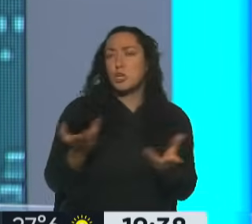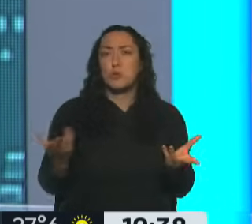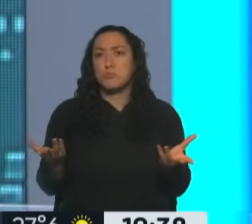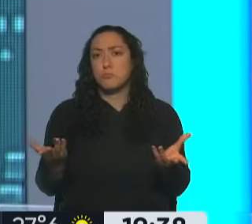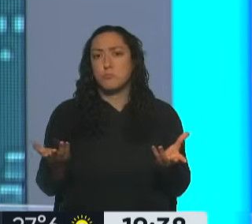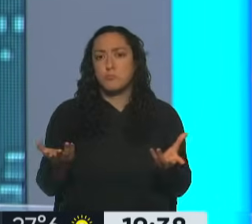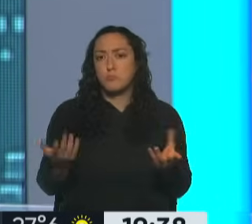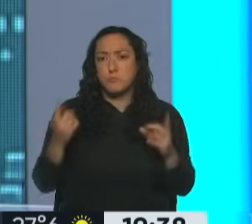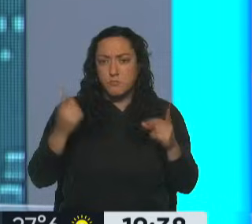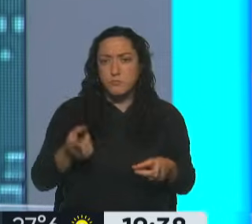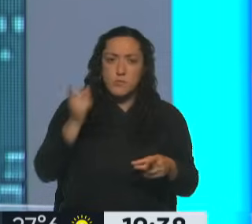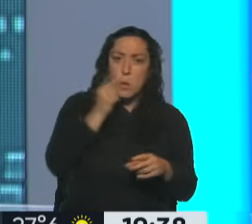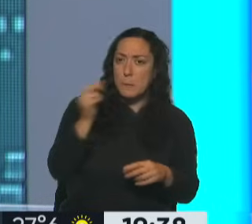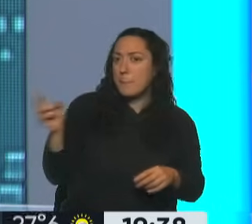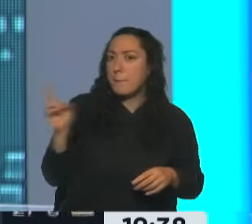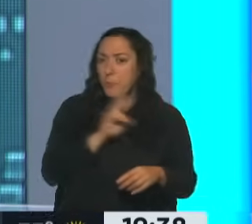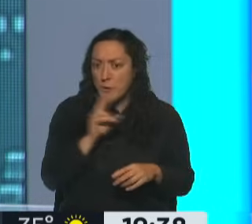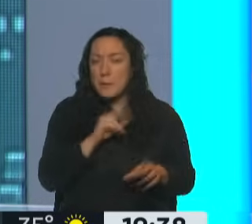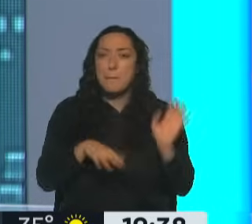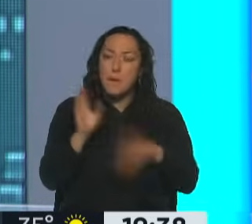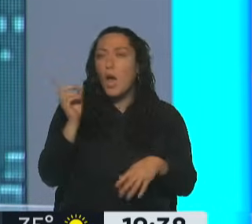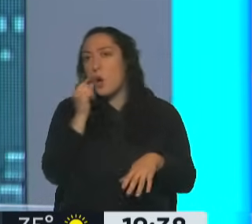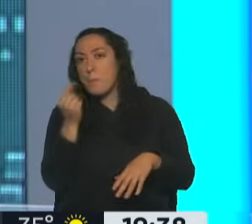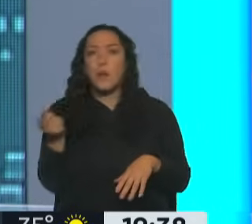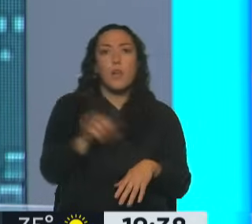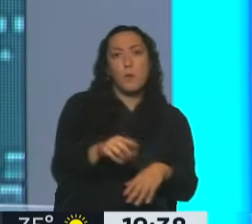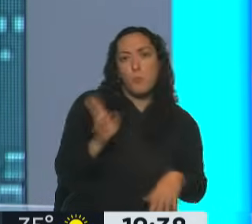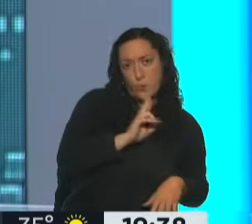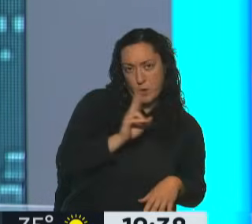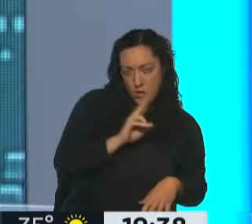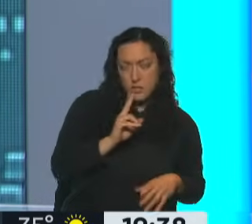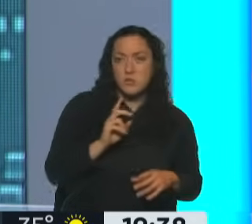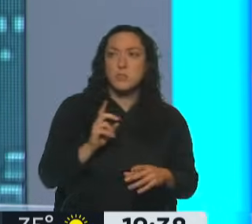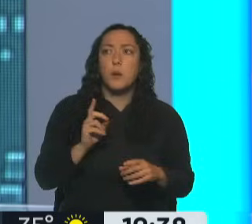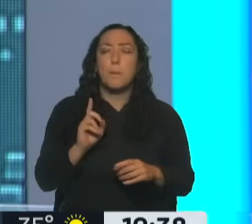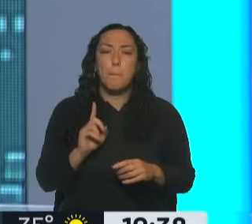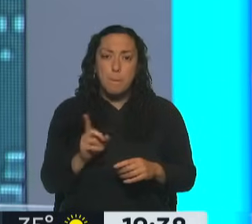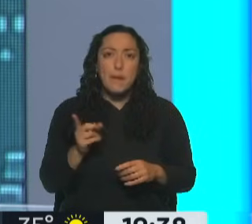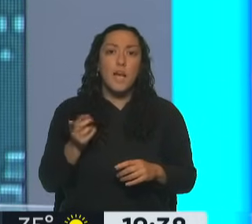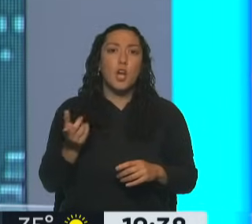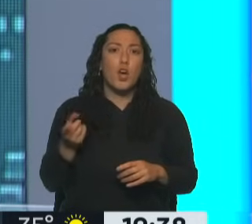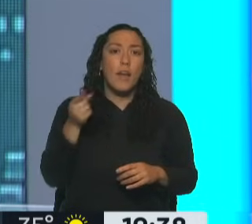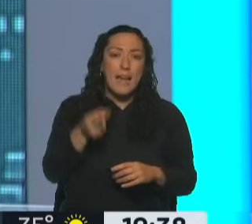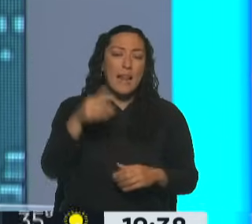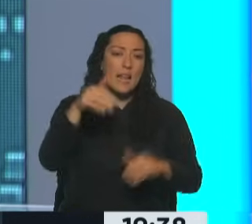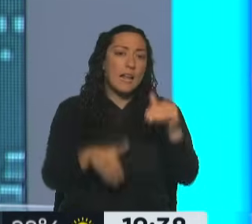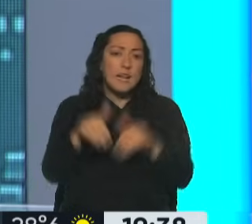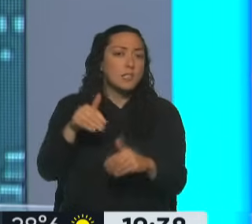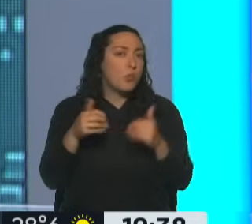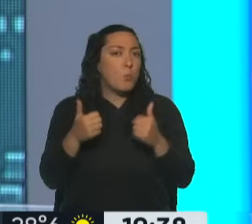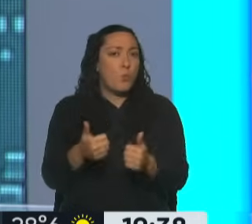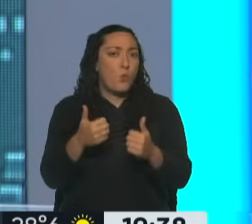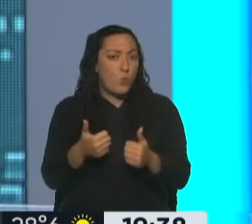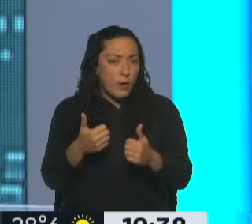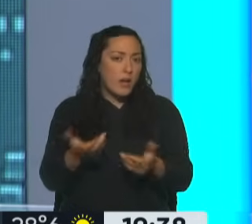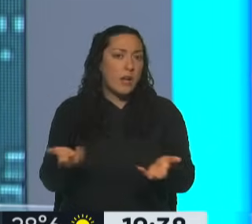bajos hombres y mujeres, quizás más hombres que mujeres, pero digamos que hizo una gran elección